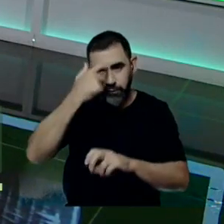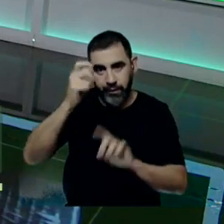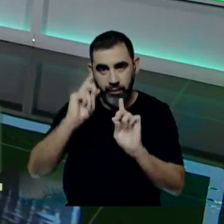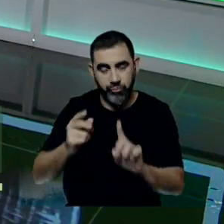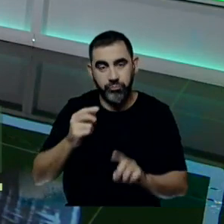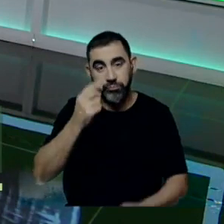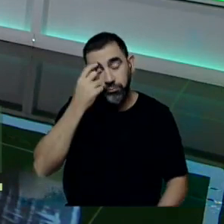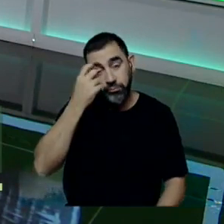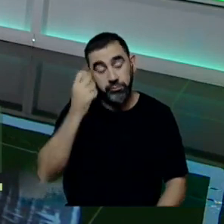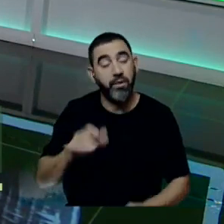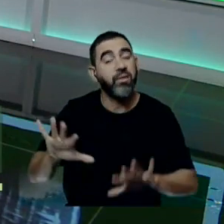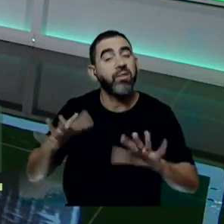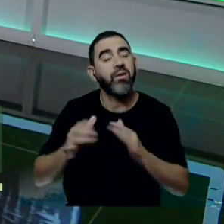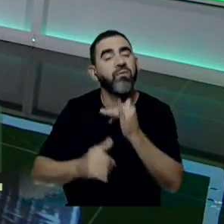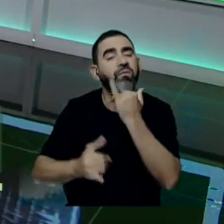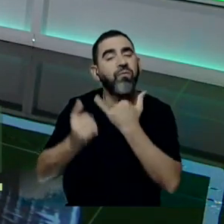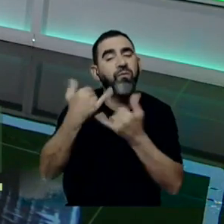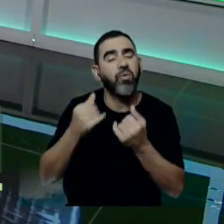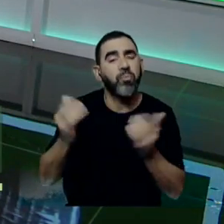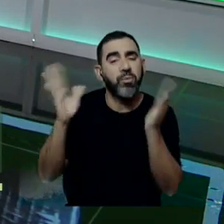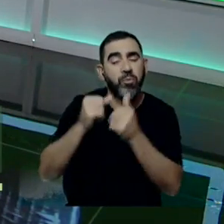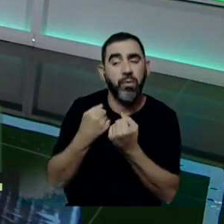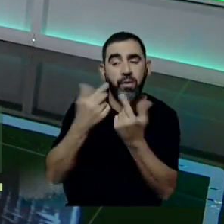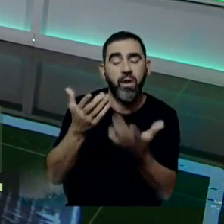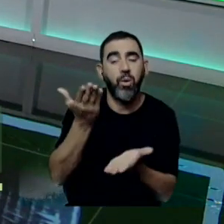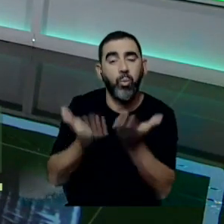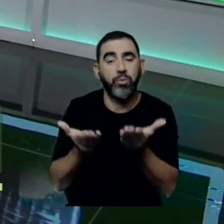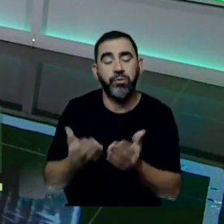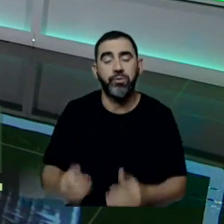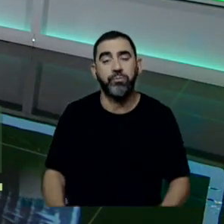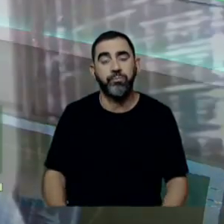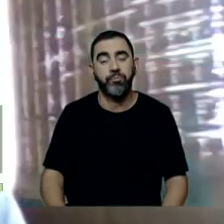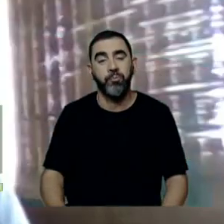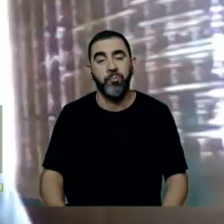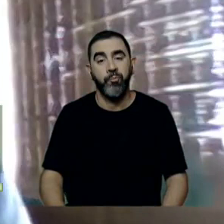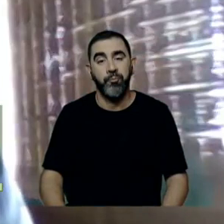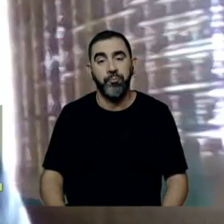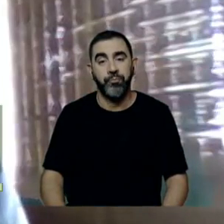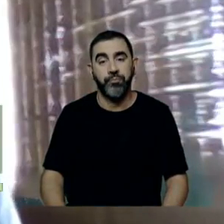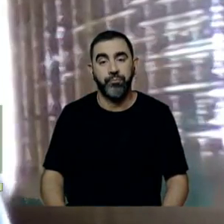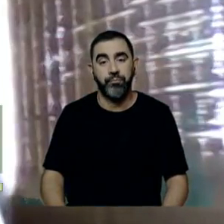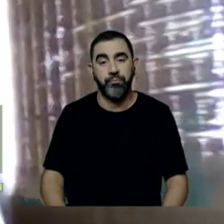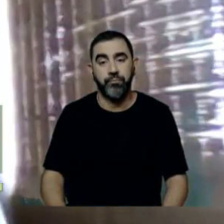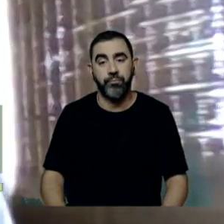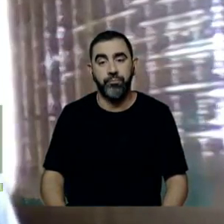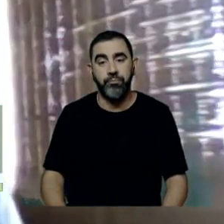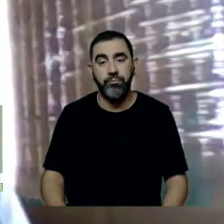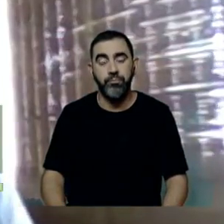científica. ¿De qué información se le privaría a la justicia si ustedes no pueden testificar? Perdón.